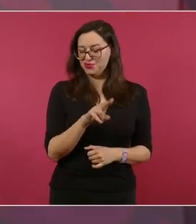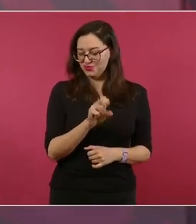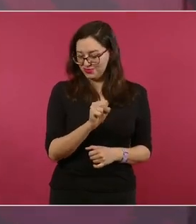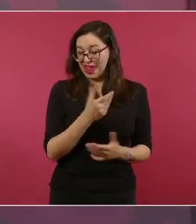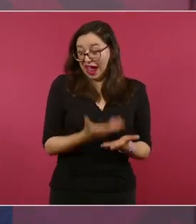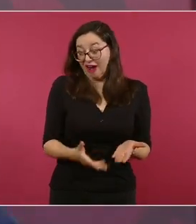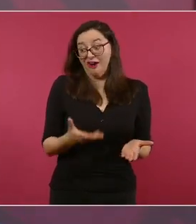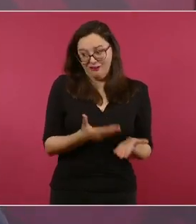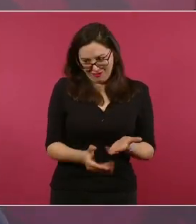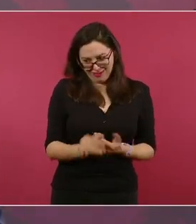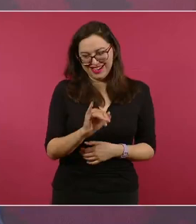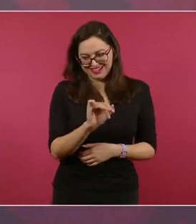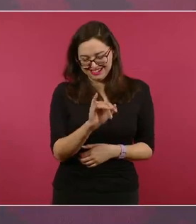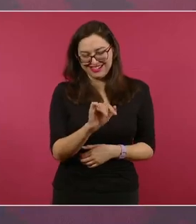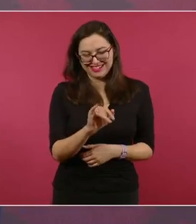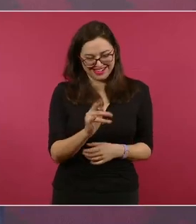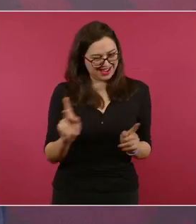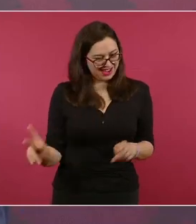pero